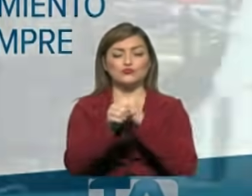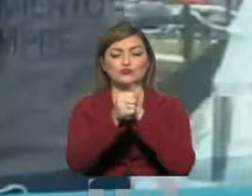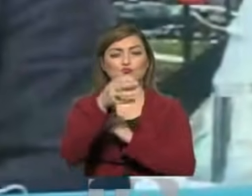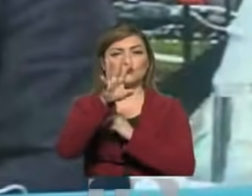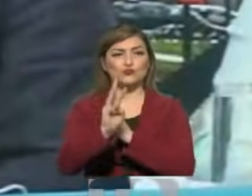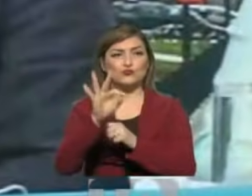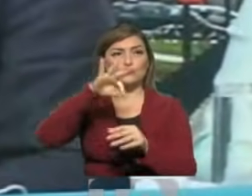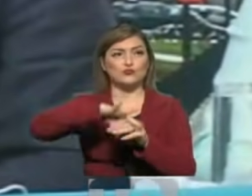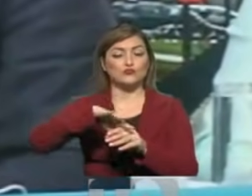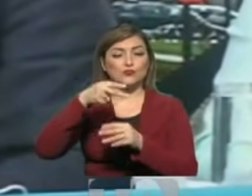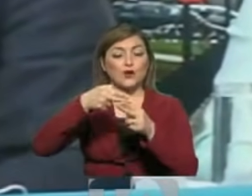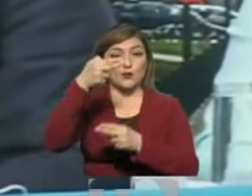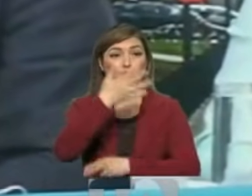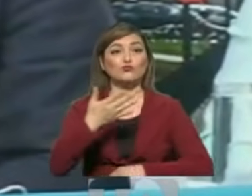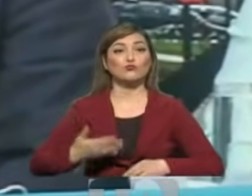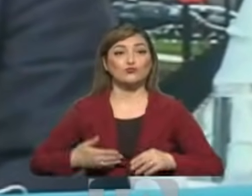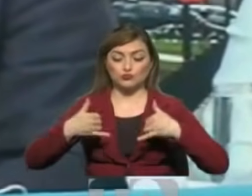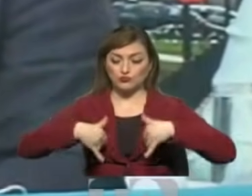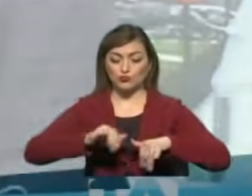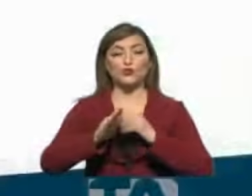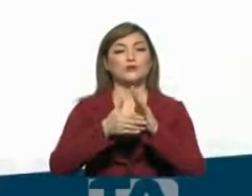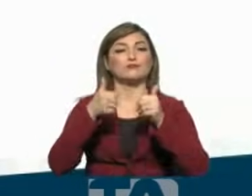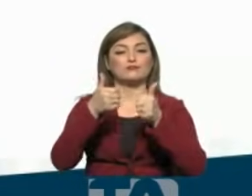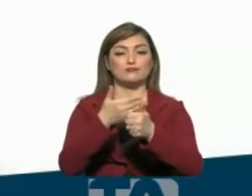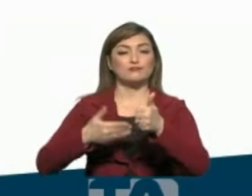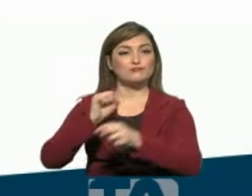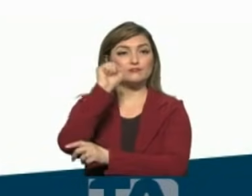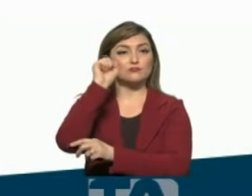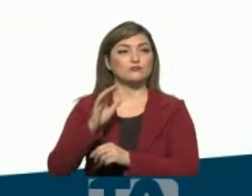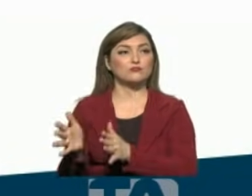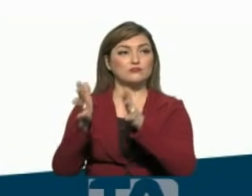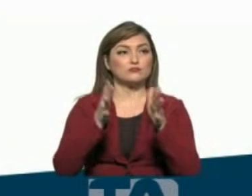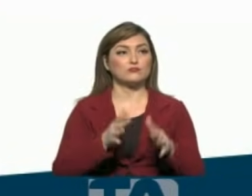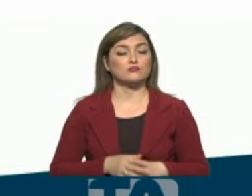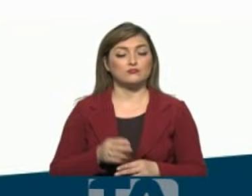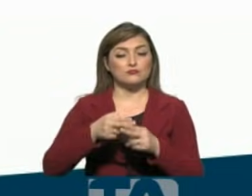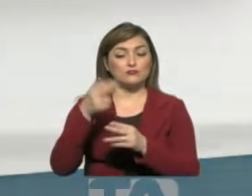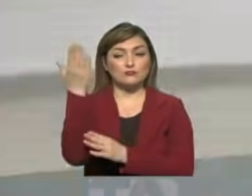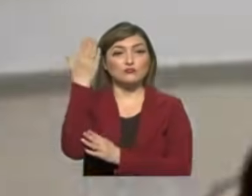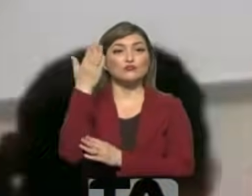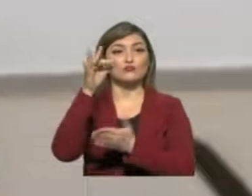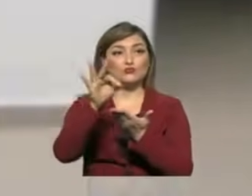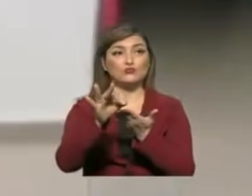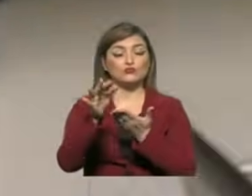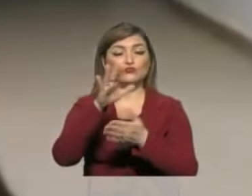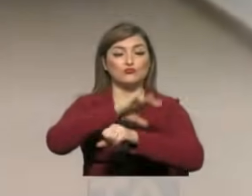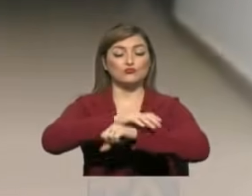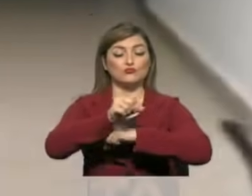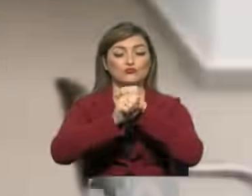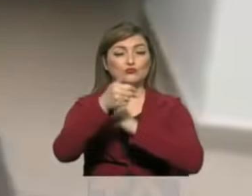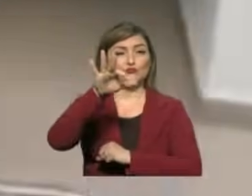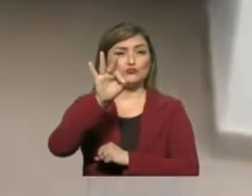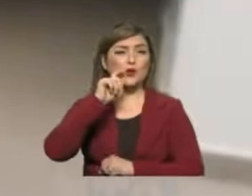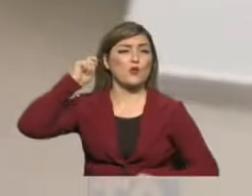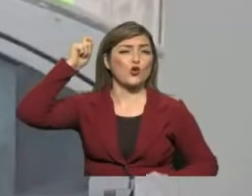un referéndum para que el exmandatario pueda reelegirse. Alexandra Arce, exalcaldesa de Durán, detenida en 2019 por